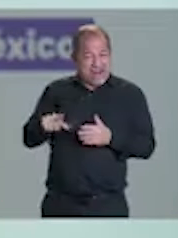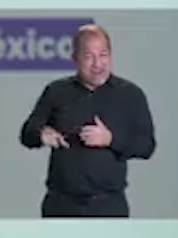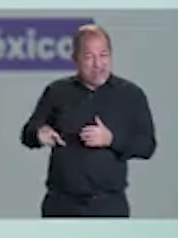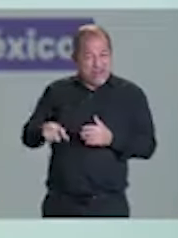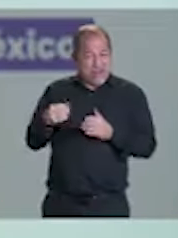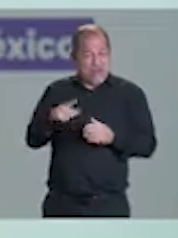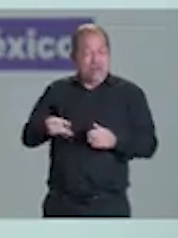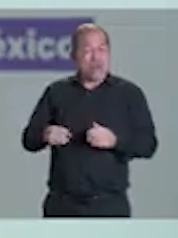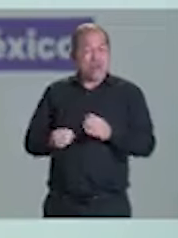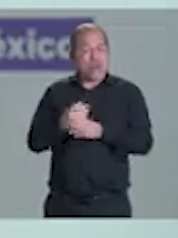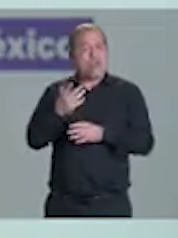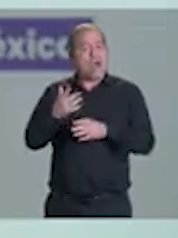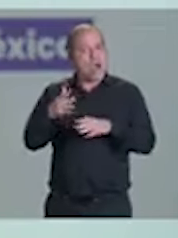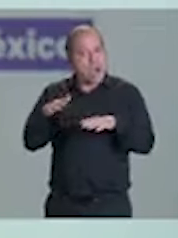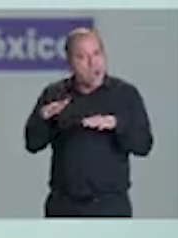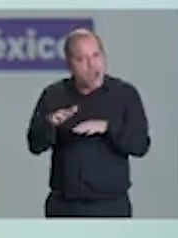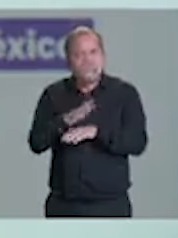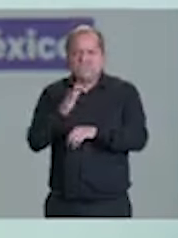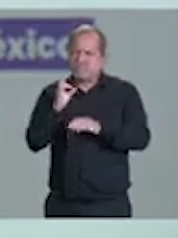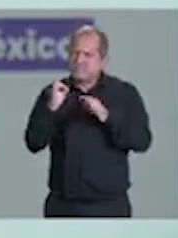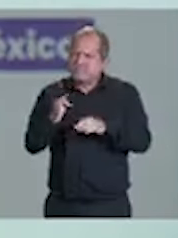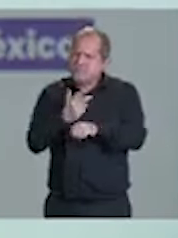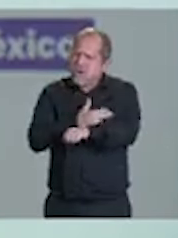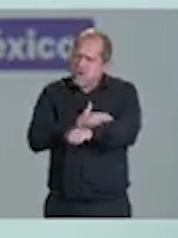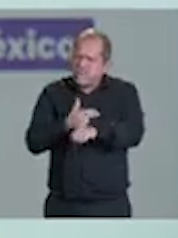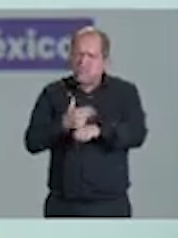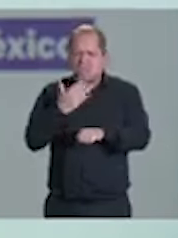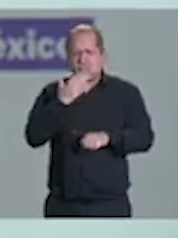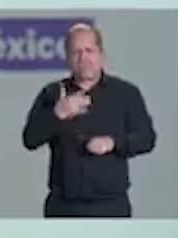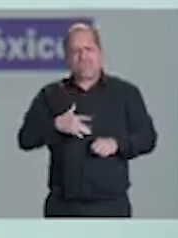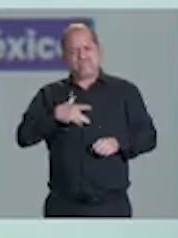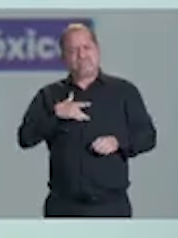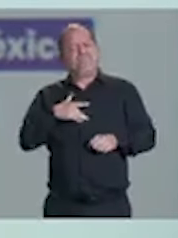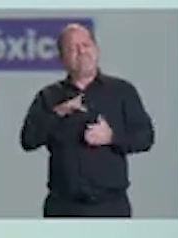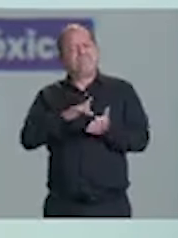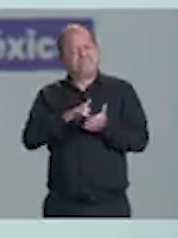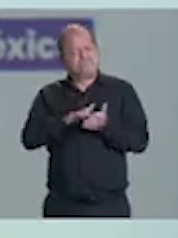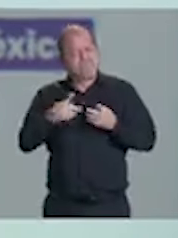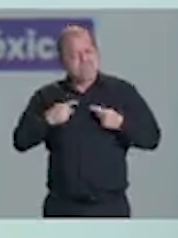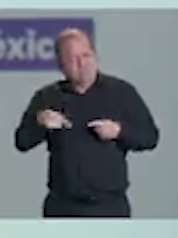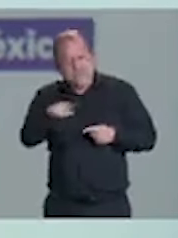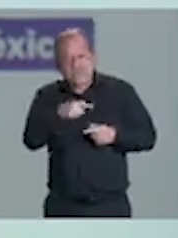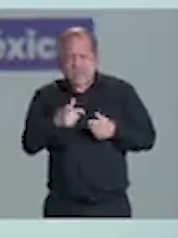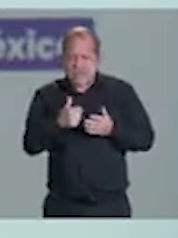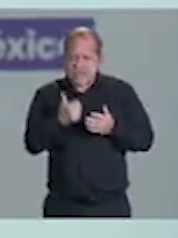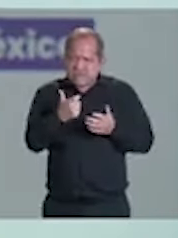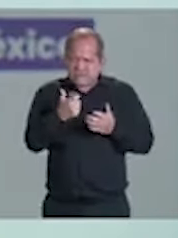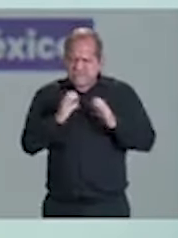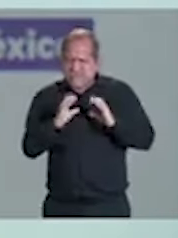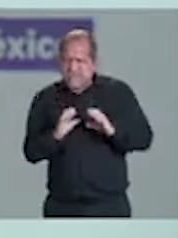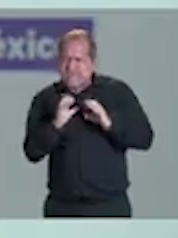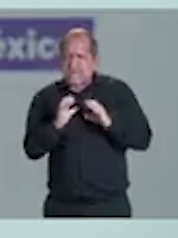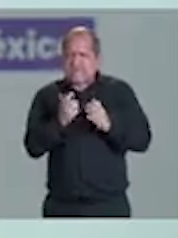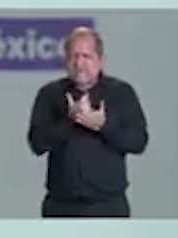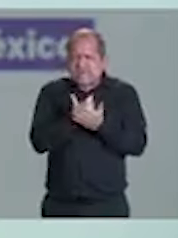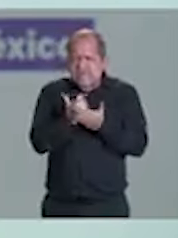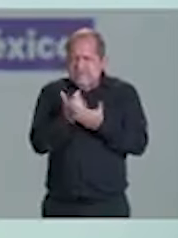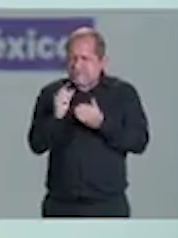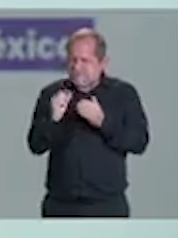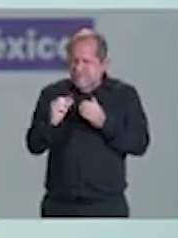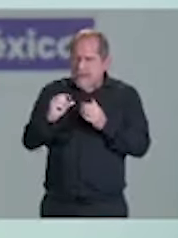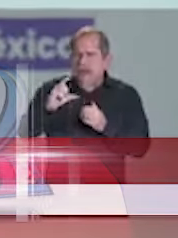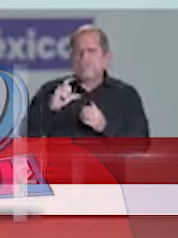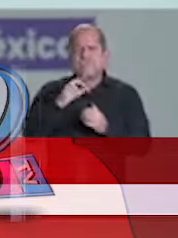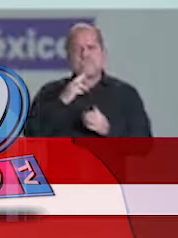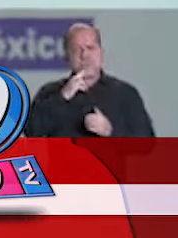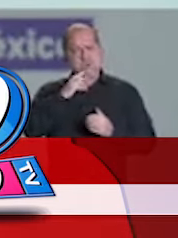un modelo honesto, protector de nuestro patrimonio, con mejores salarios, con mejores pensiones, sin aumentar